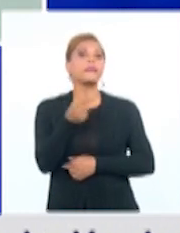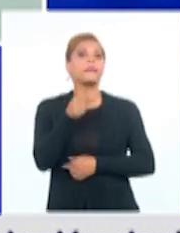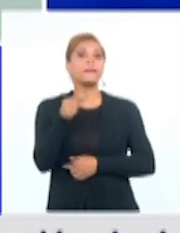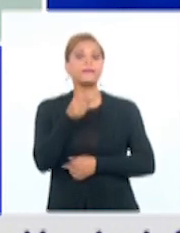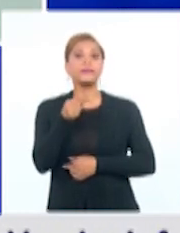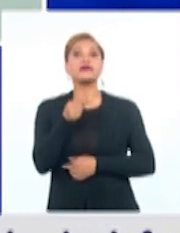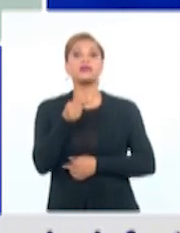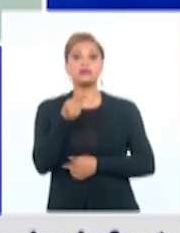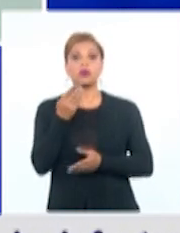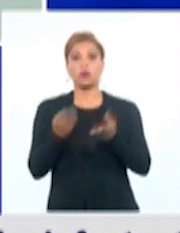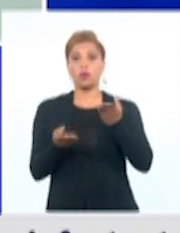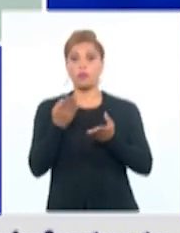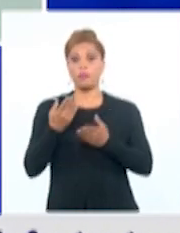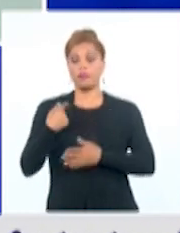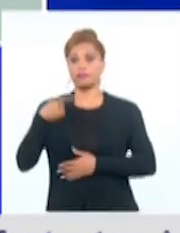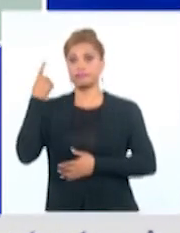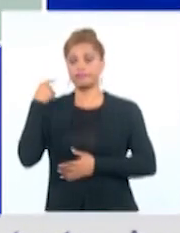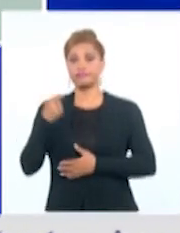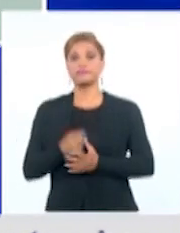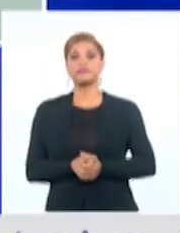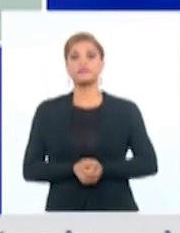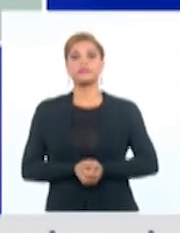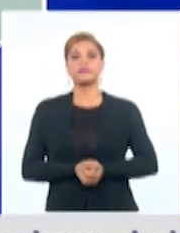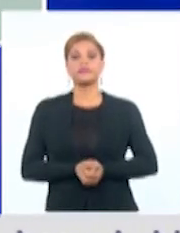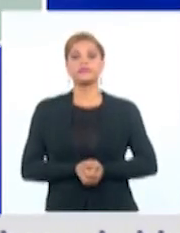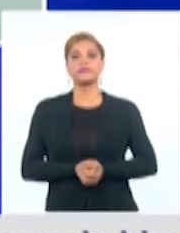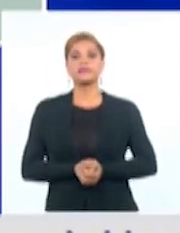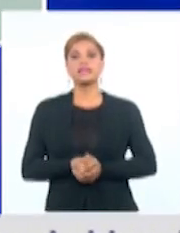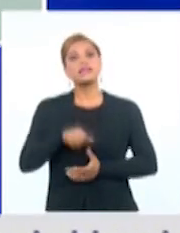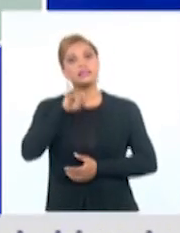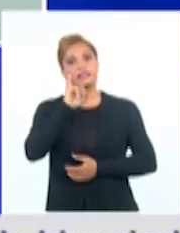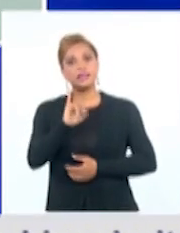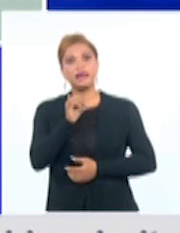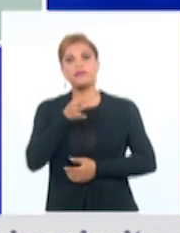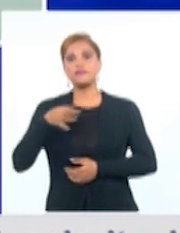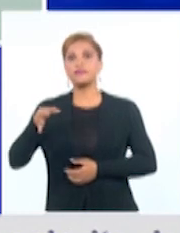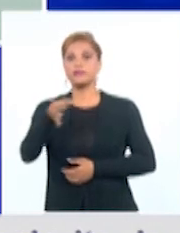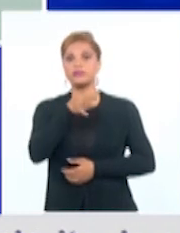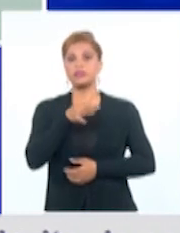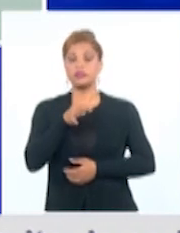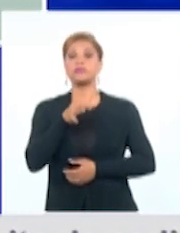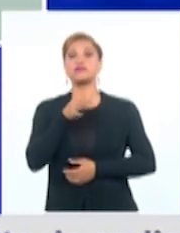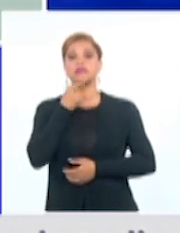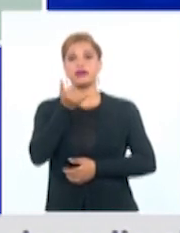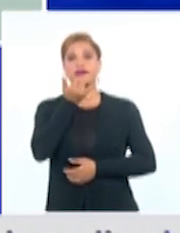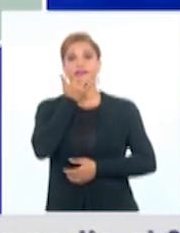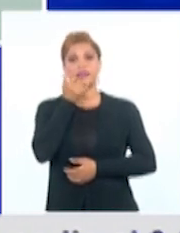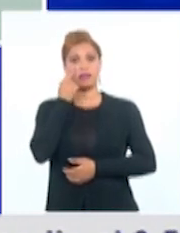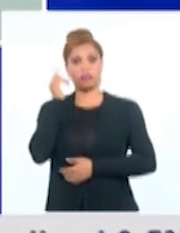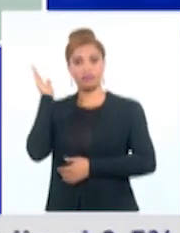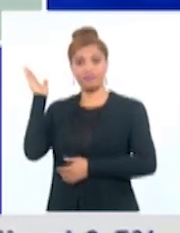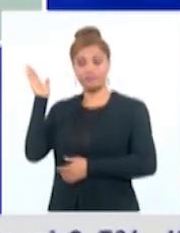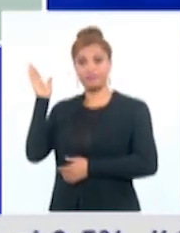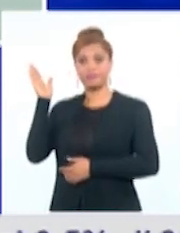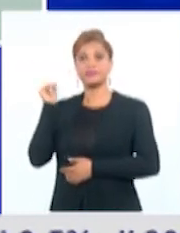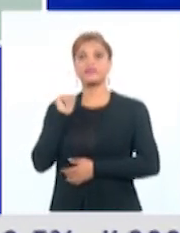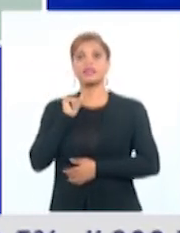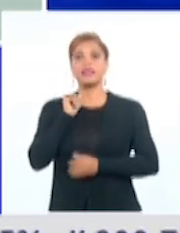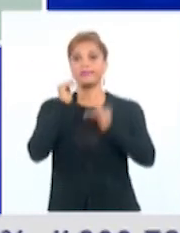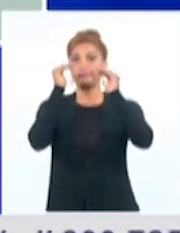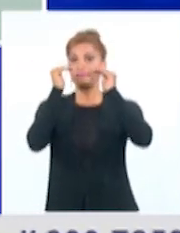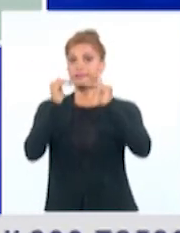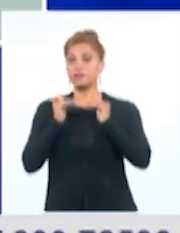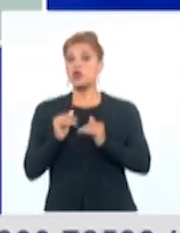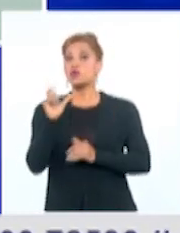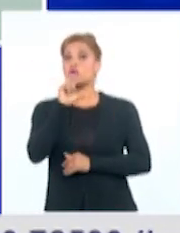que los reportados la jornada anterior en 6 de sus 8 municipios. Ahí tienen en la pantalla